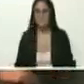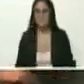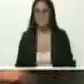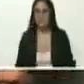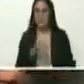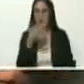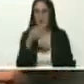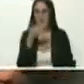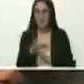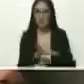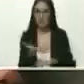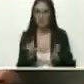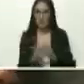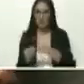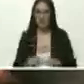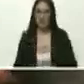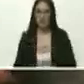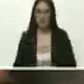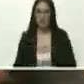Buenas tardes a todos y a todas.